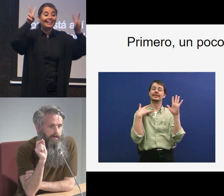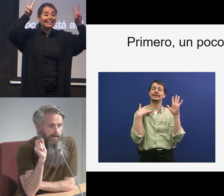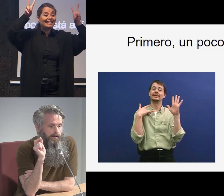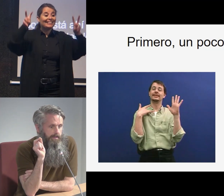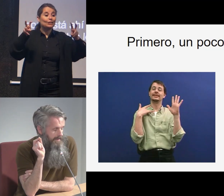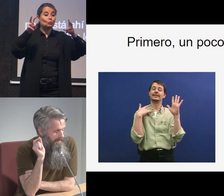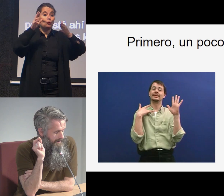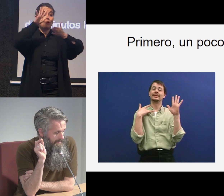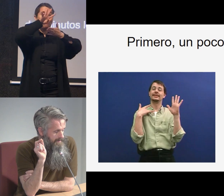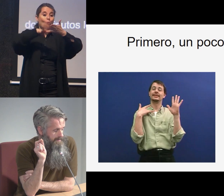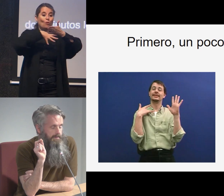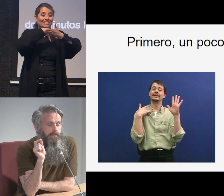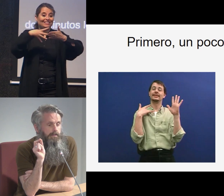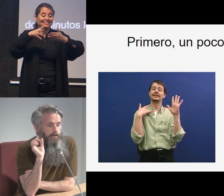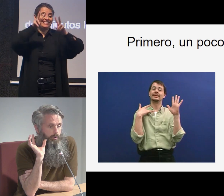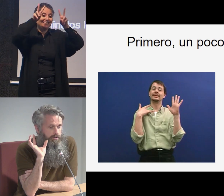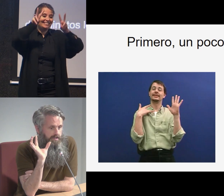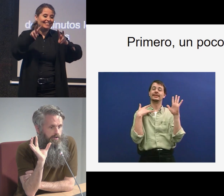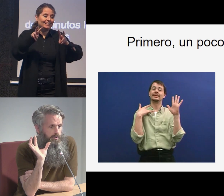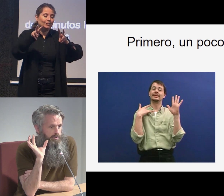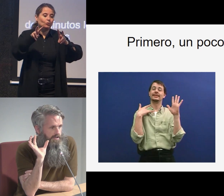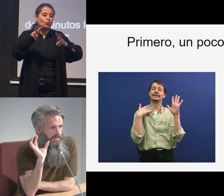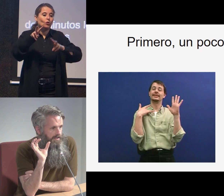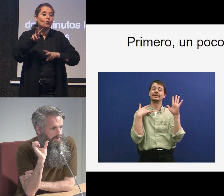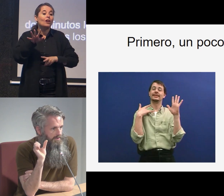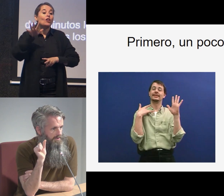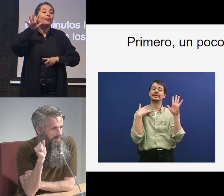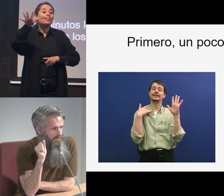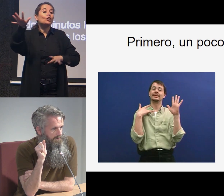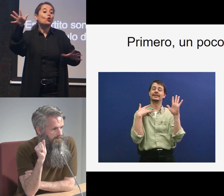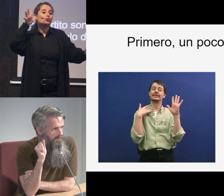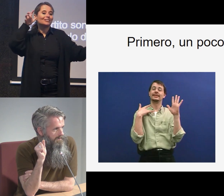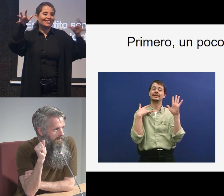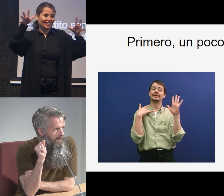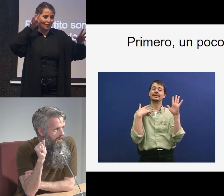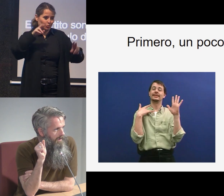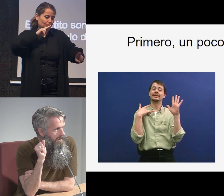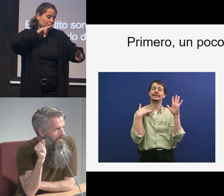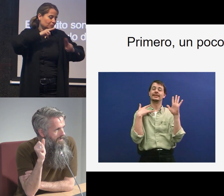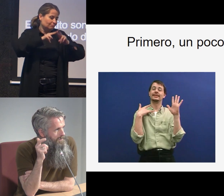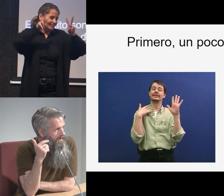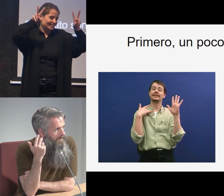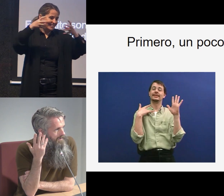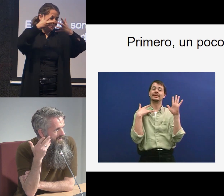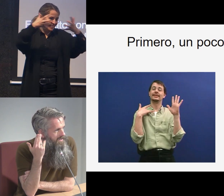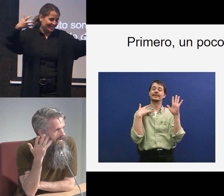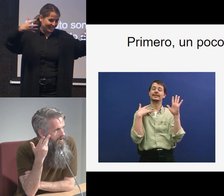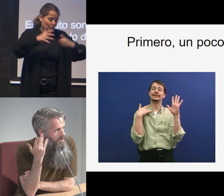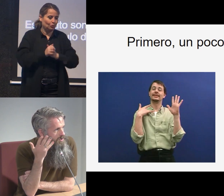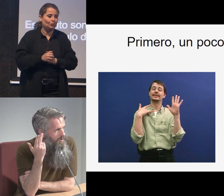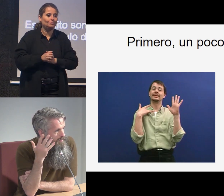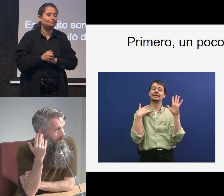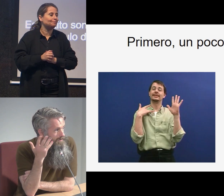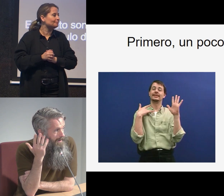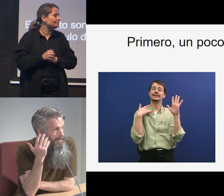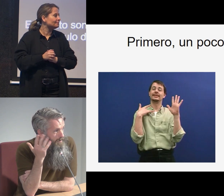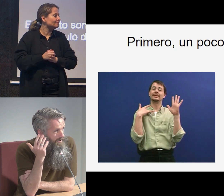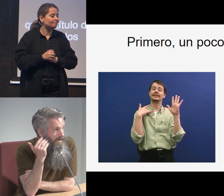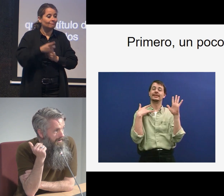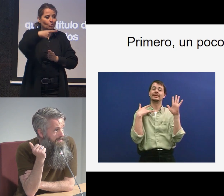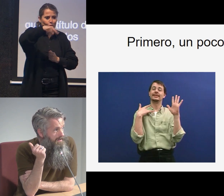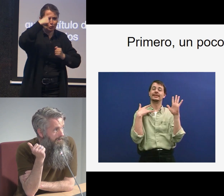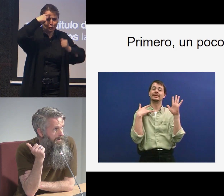del poema es Los 5 sentidos. Entonces, para refrescaros